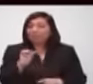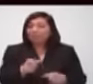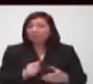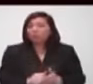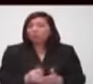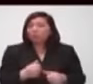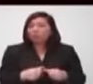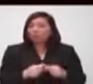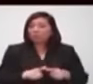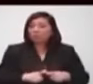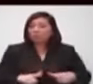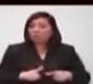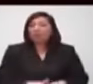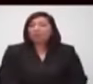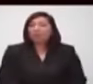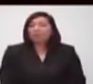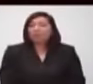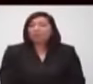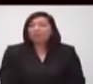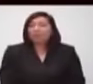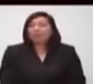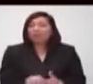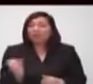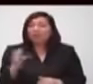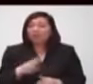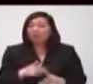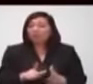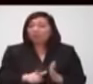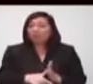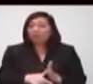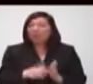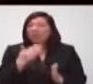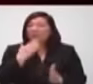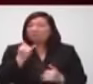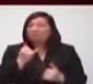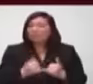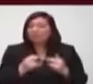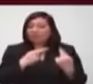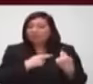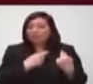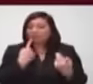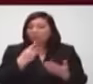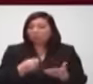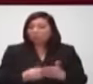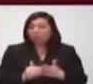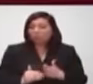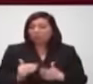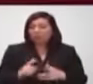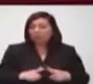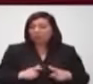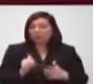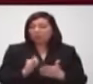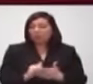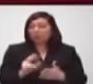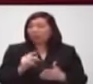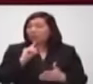personas y el número de lotes que supuestamente iban a ser reubicados, y luego quién finalmente tiene la responsabilidad por el número mayor de lotes que resulta